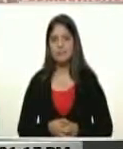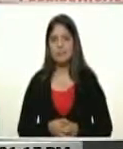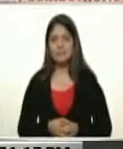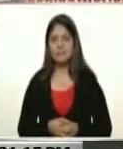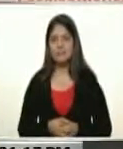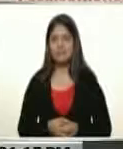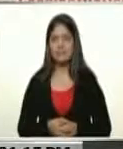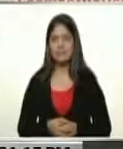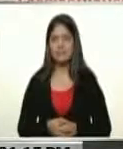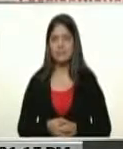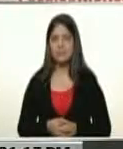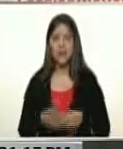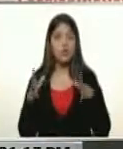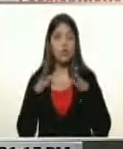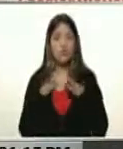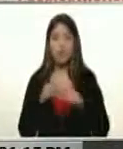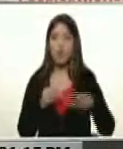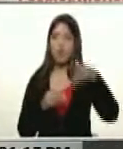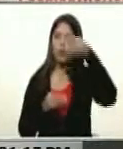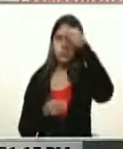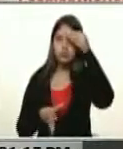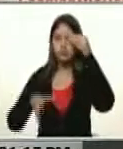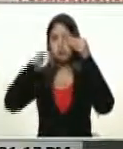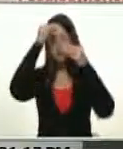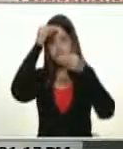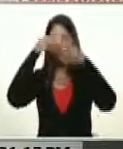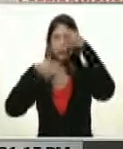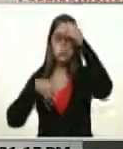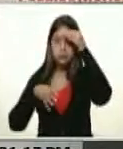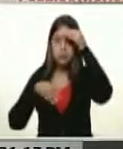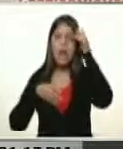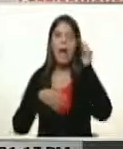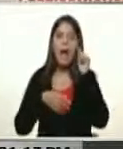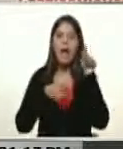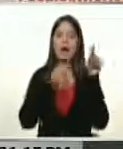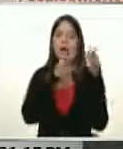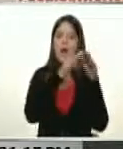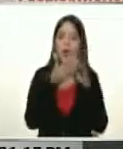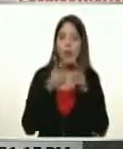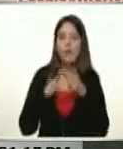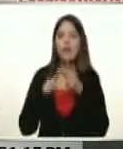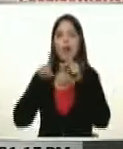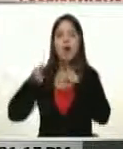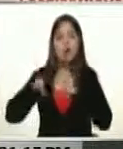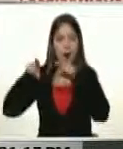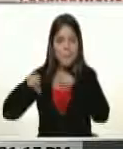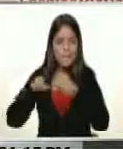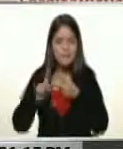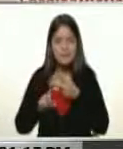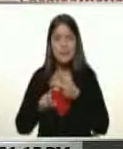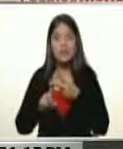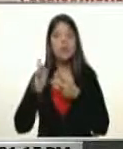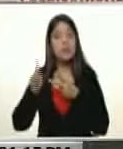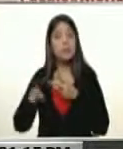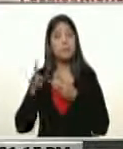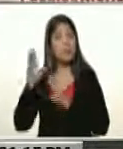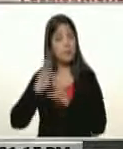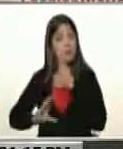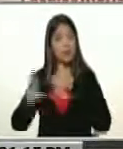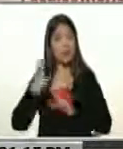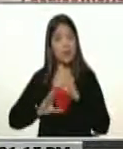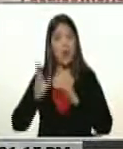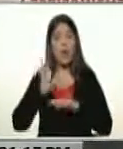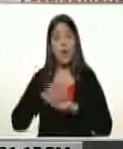ese aprendizaje que hemos venido sintetizando de nuestras comunidades, de nuestras campesinas y campesinos, también de nuestros científicos, porque